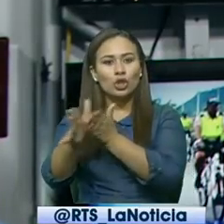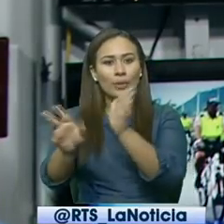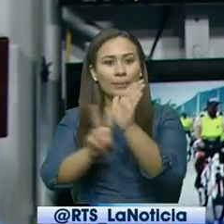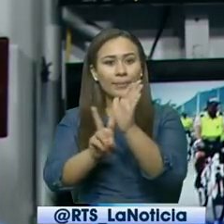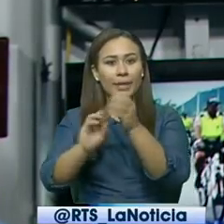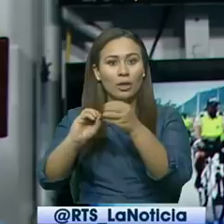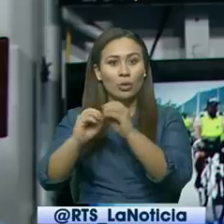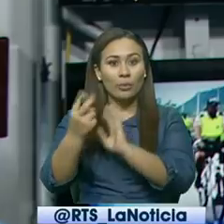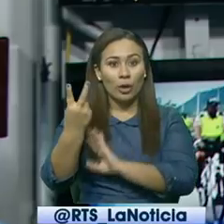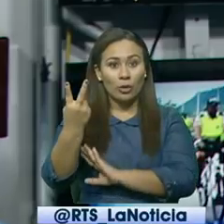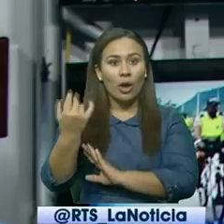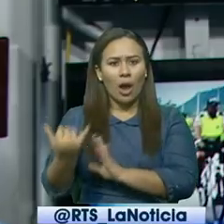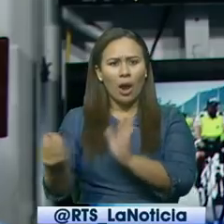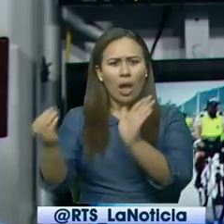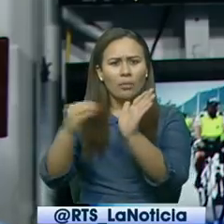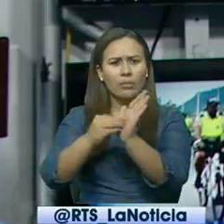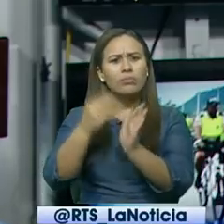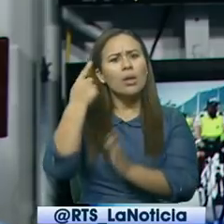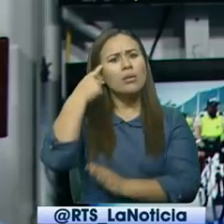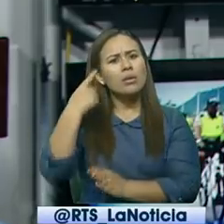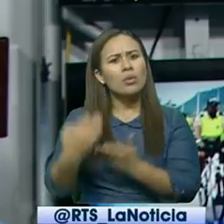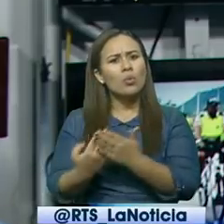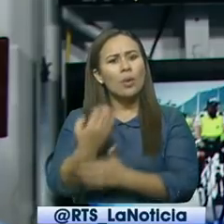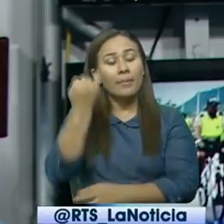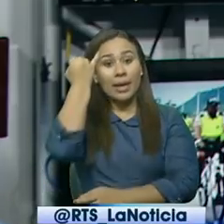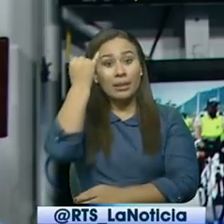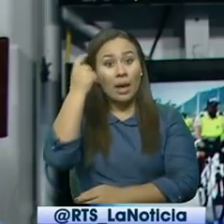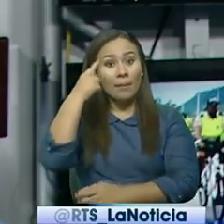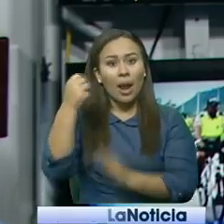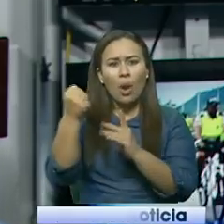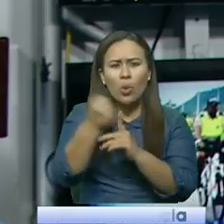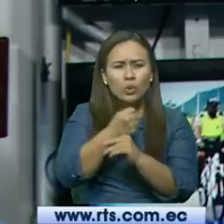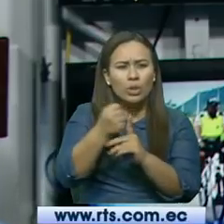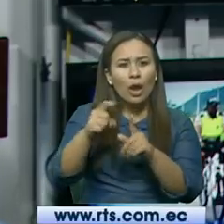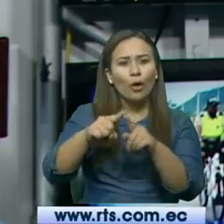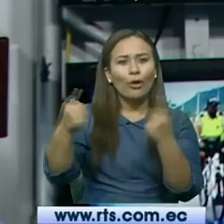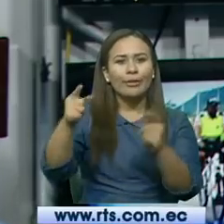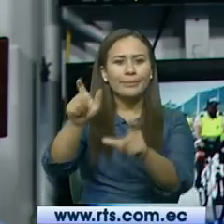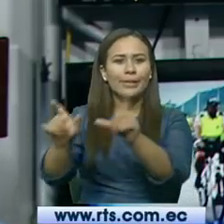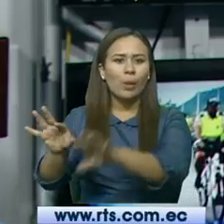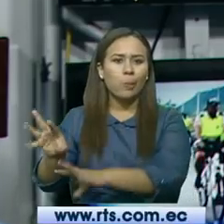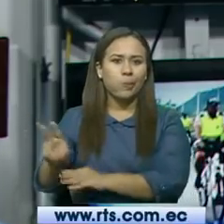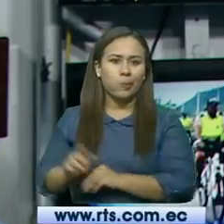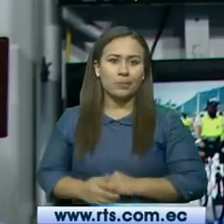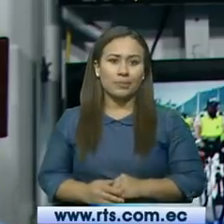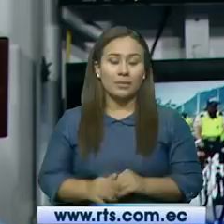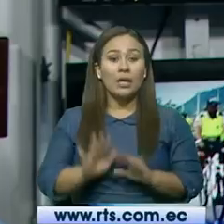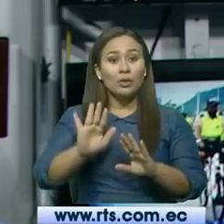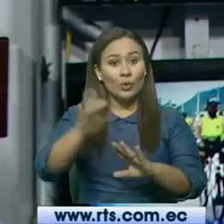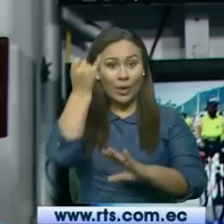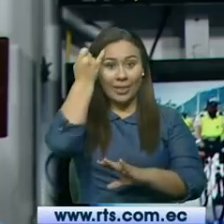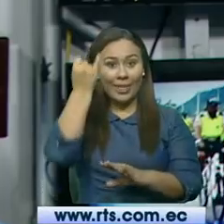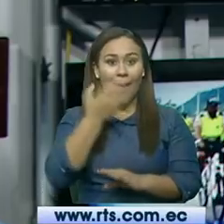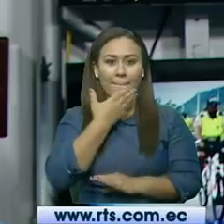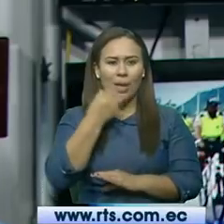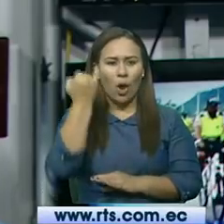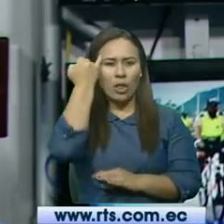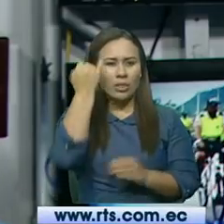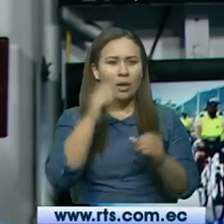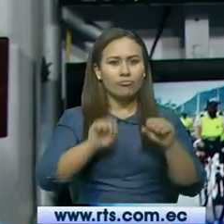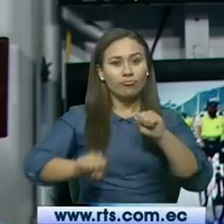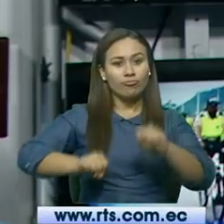implementan nuevas estrategias para luchar contra el hampa en ese sector una de estas acciones es la creación de los ciclopolicías